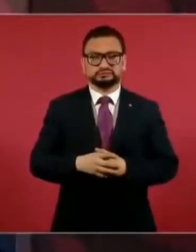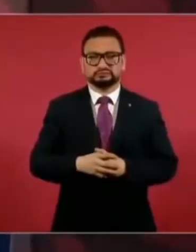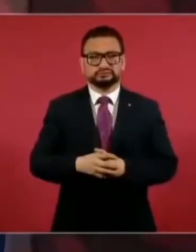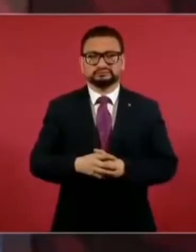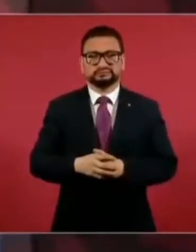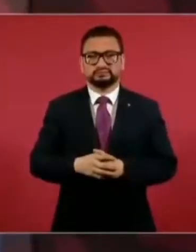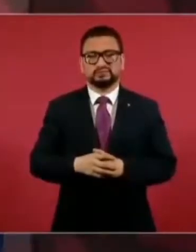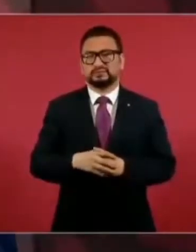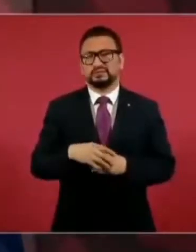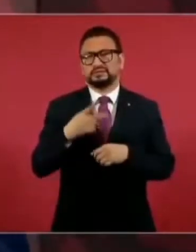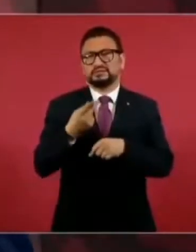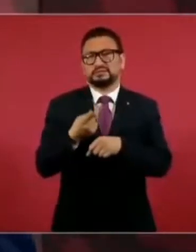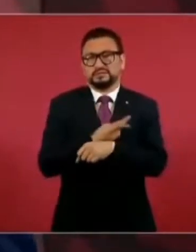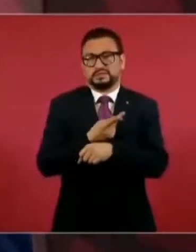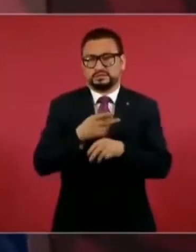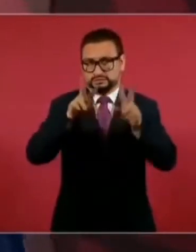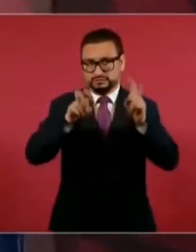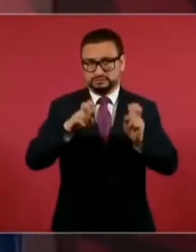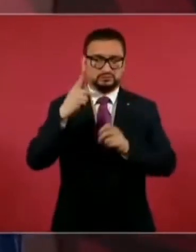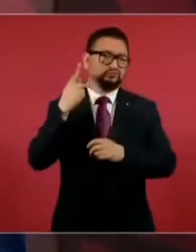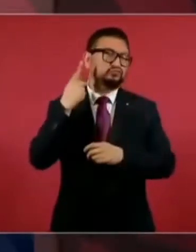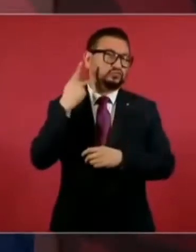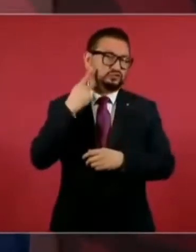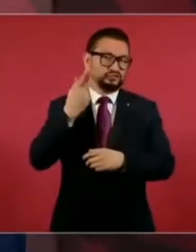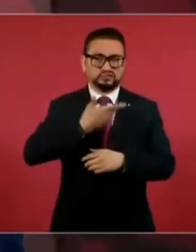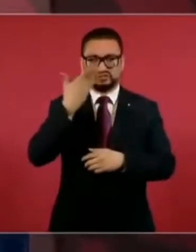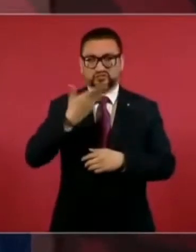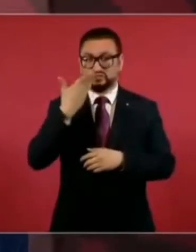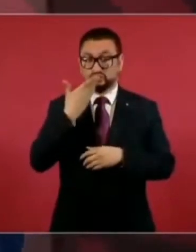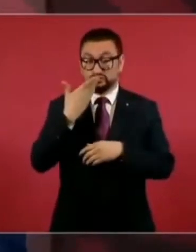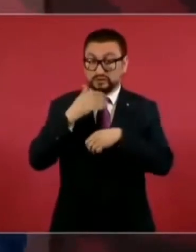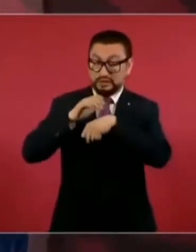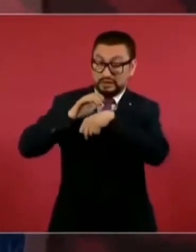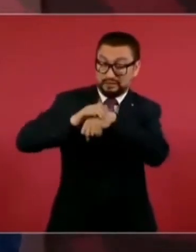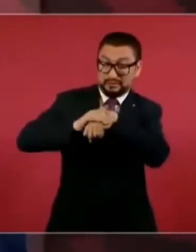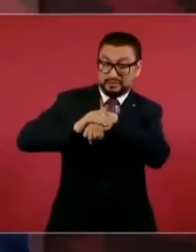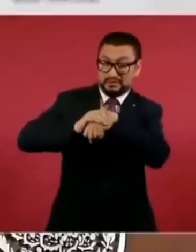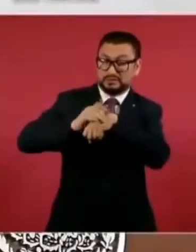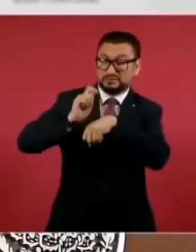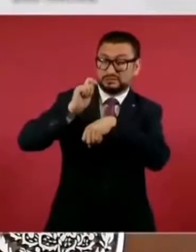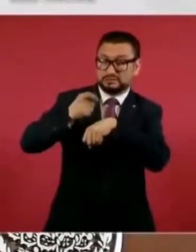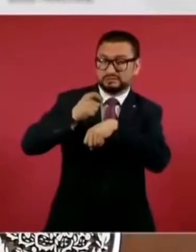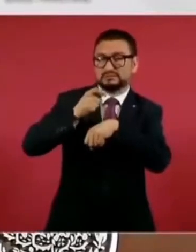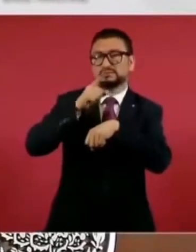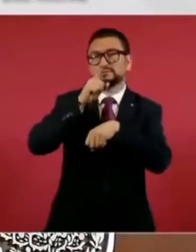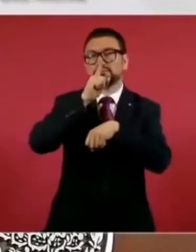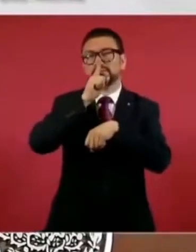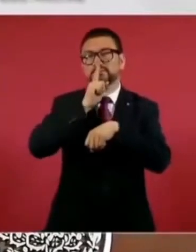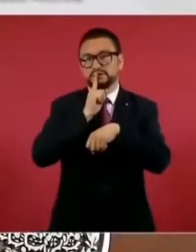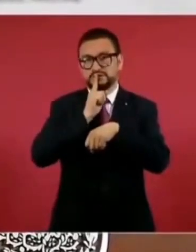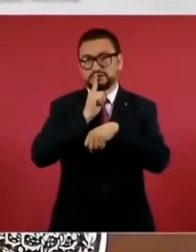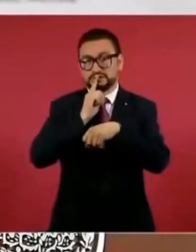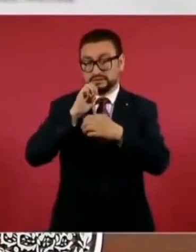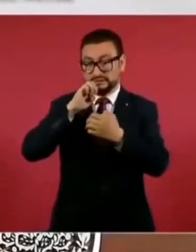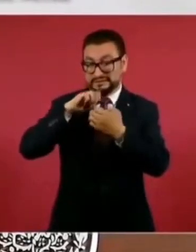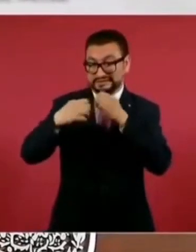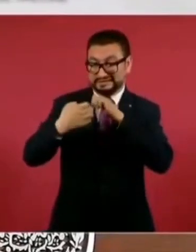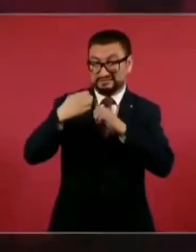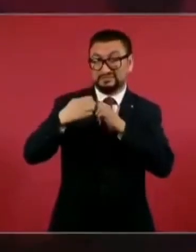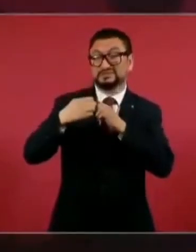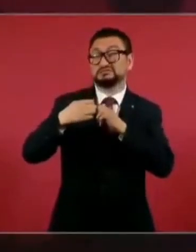Suele pasar que en política los amigos son de mentira y los enemigos de verdad.